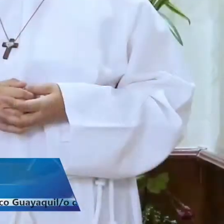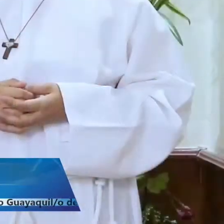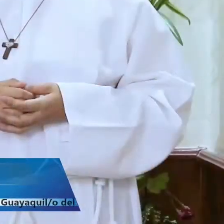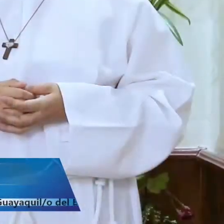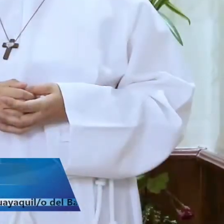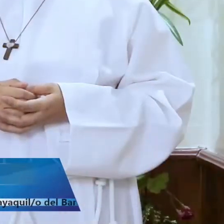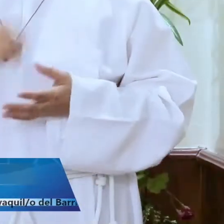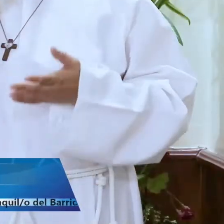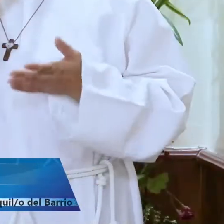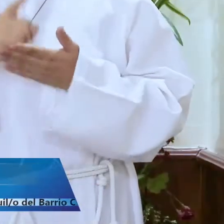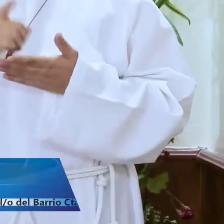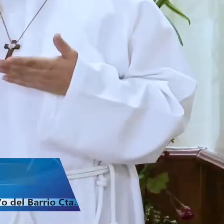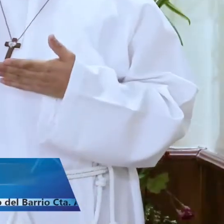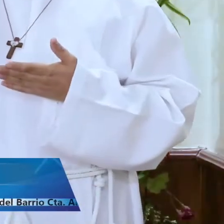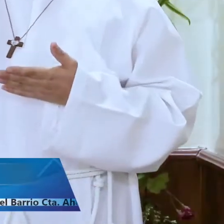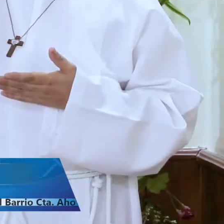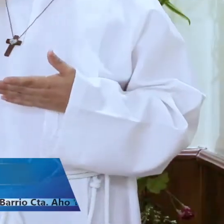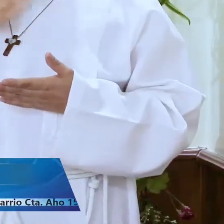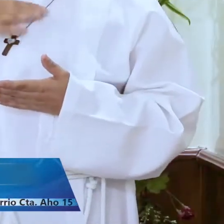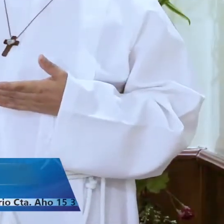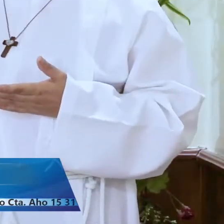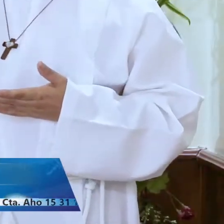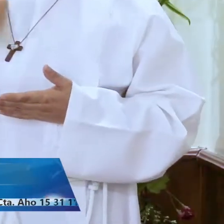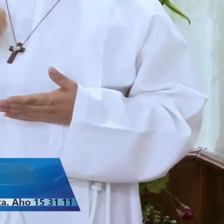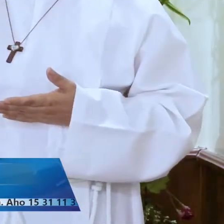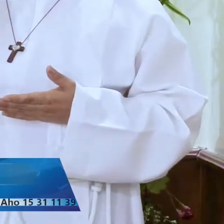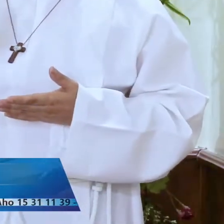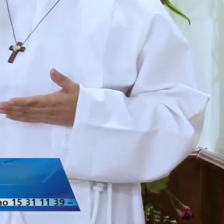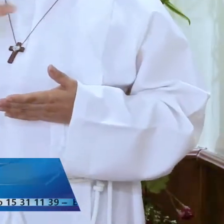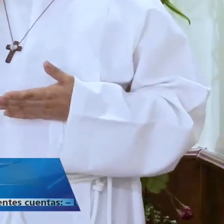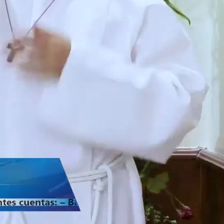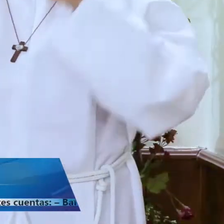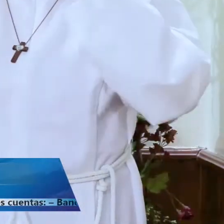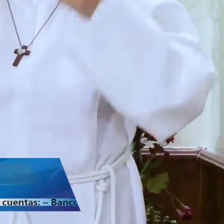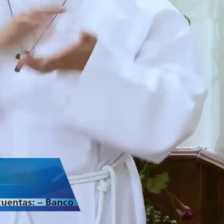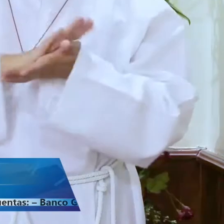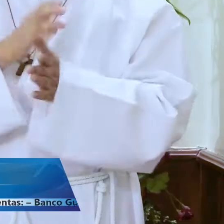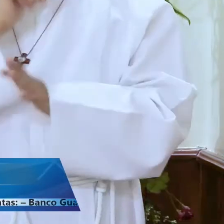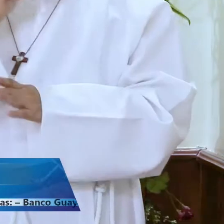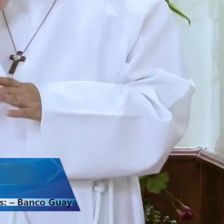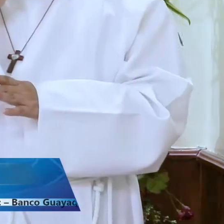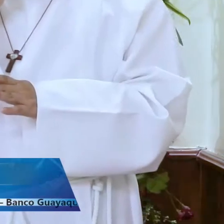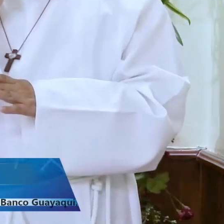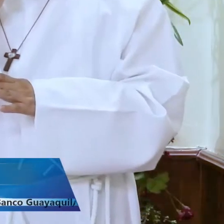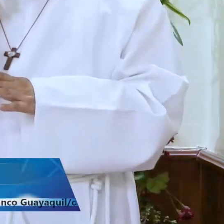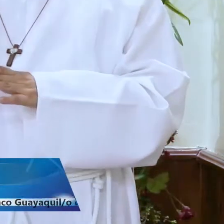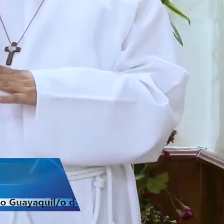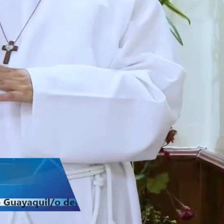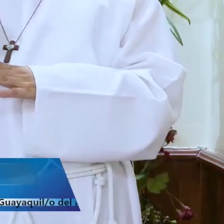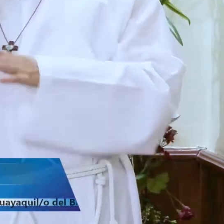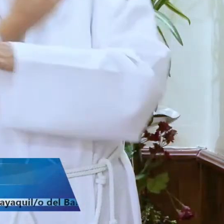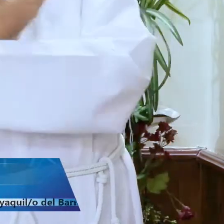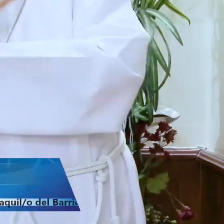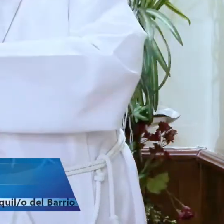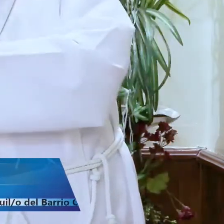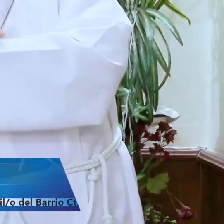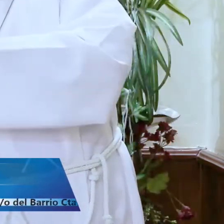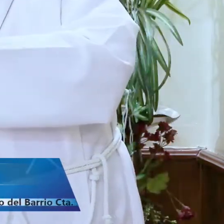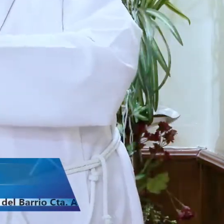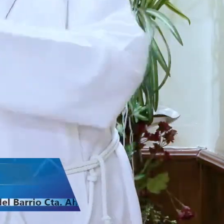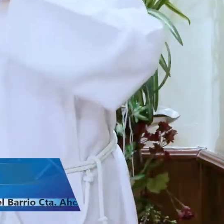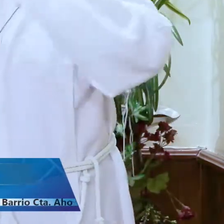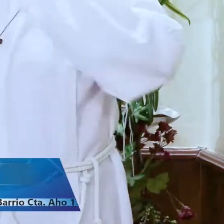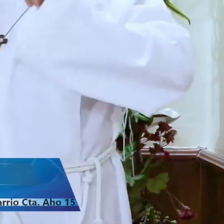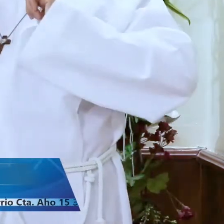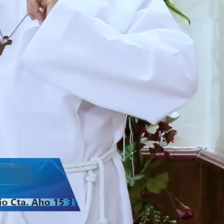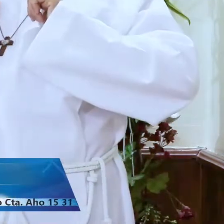el señor es mi pastor nada me falta en verdes praderas me hace reposar y hacia